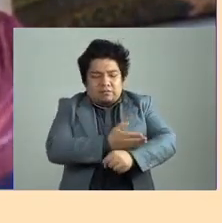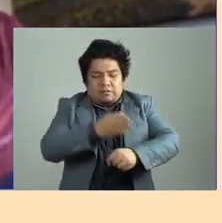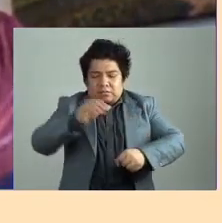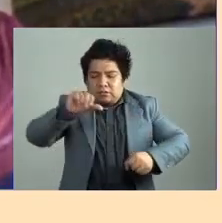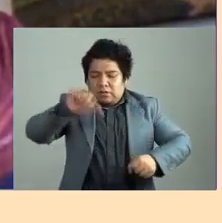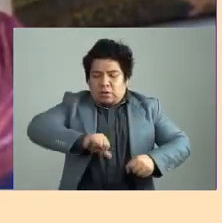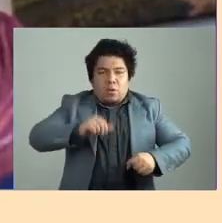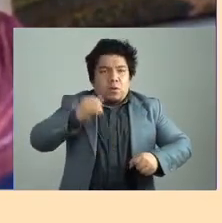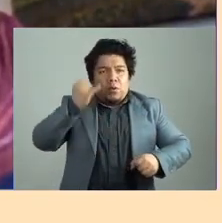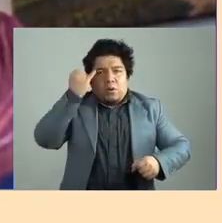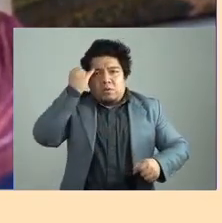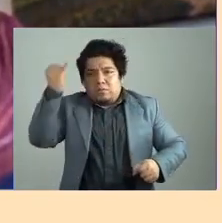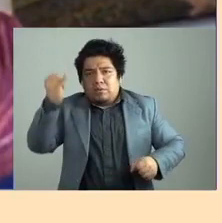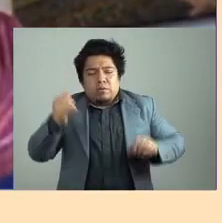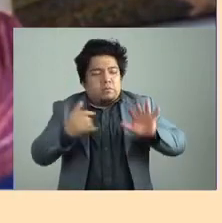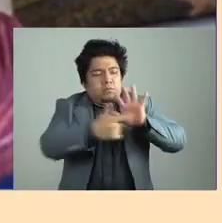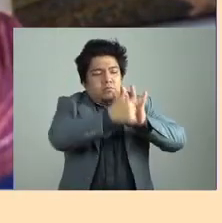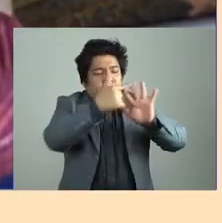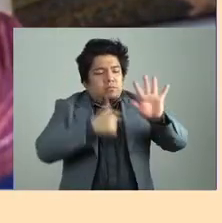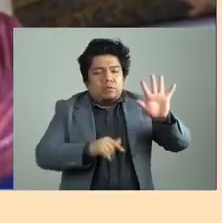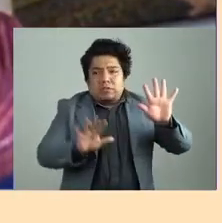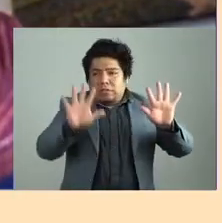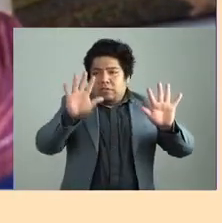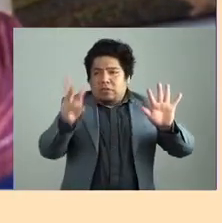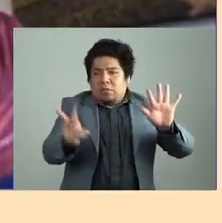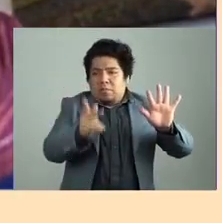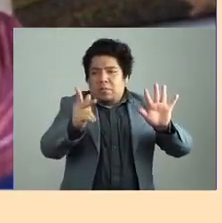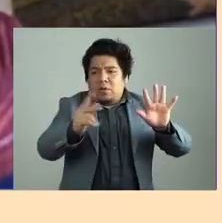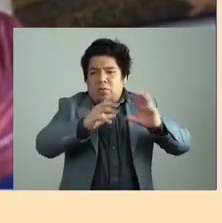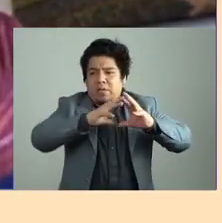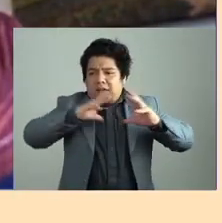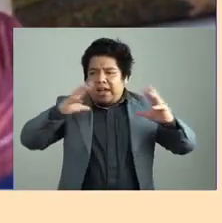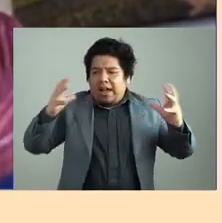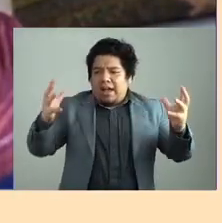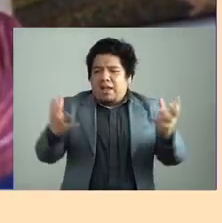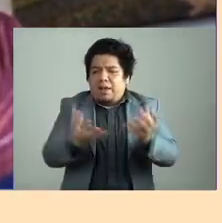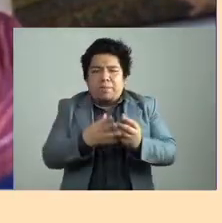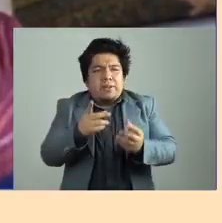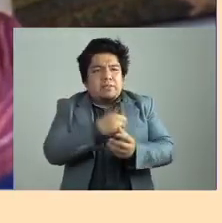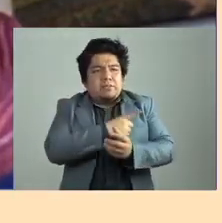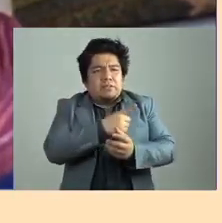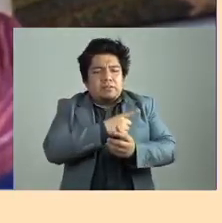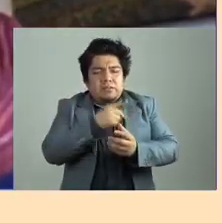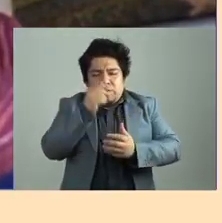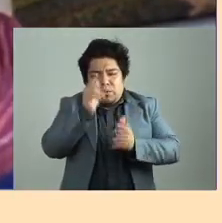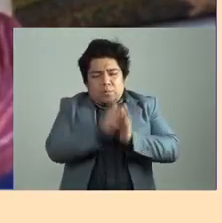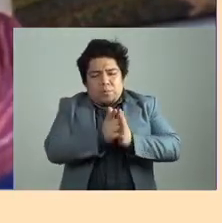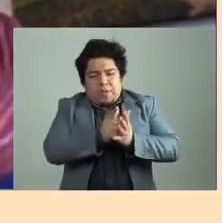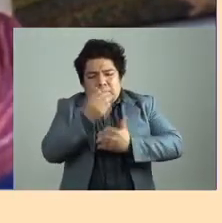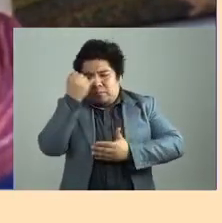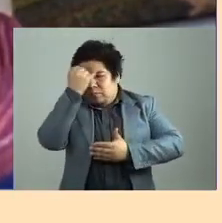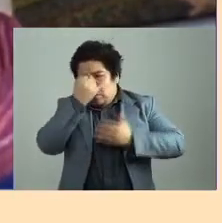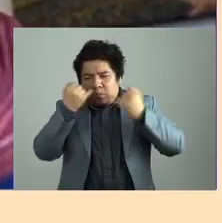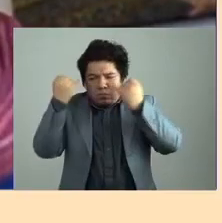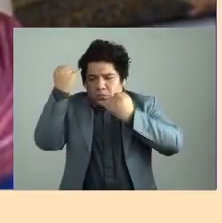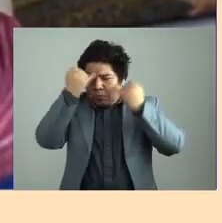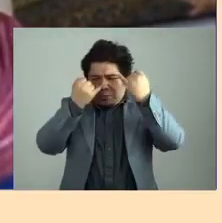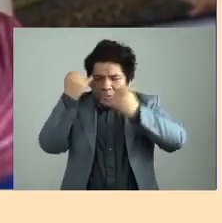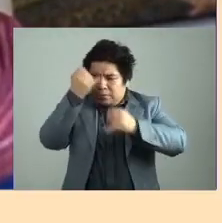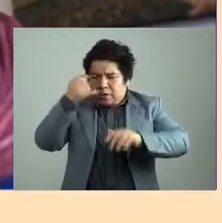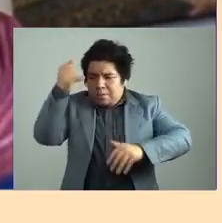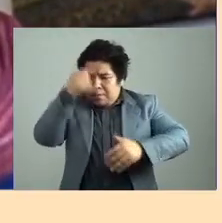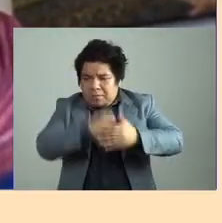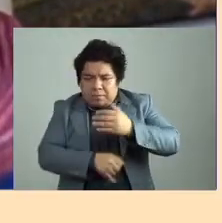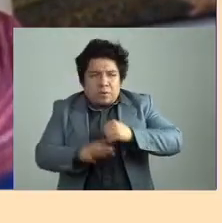partir de cinco preguntas amplias para analizar el contenido del libro y también que nos pueden aportar sus contenidos en este momento de